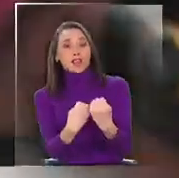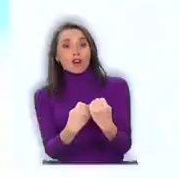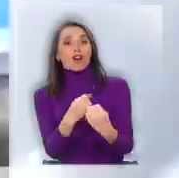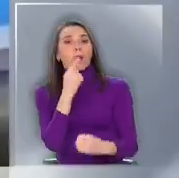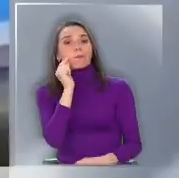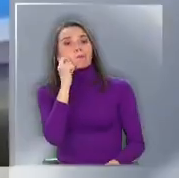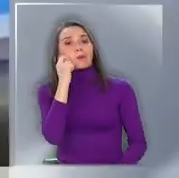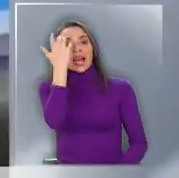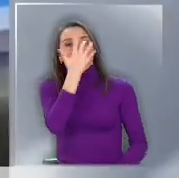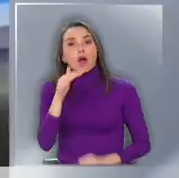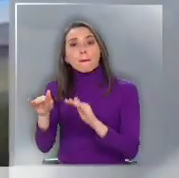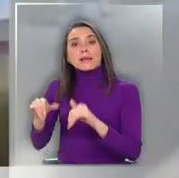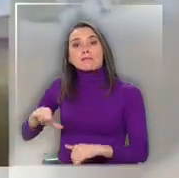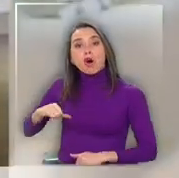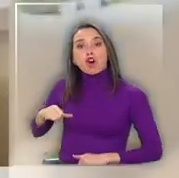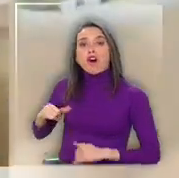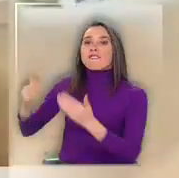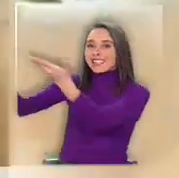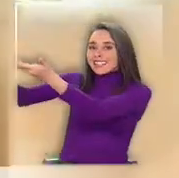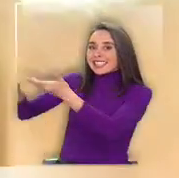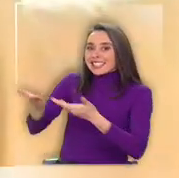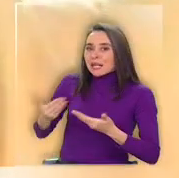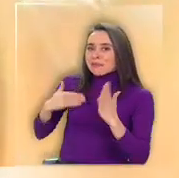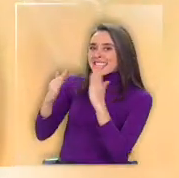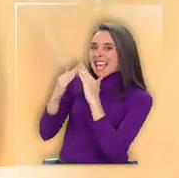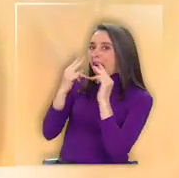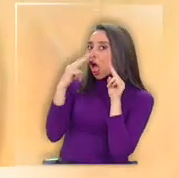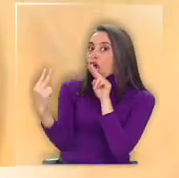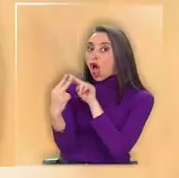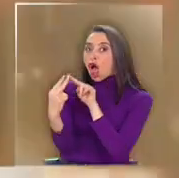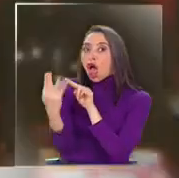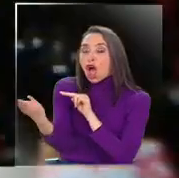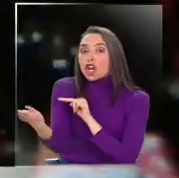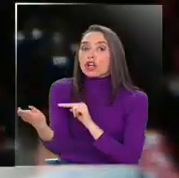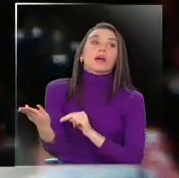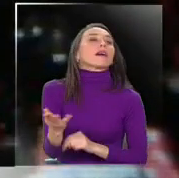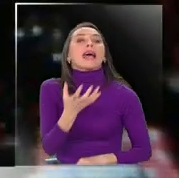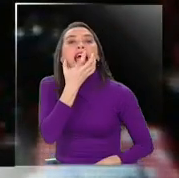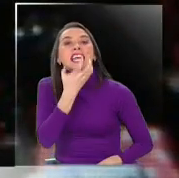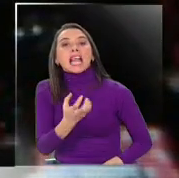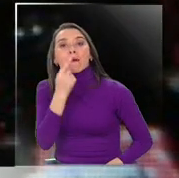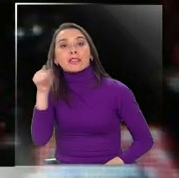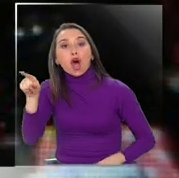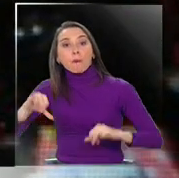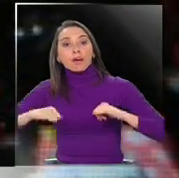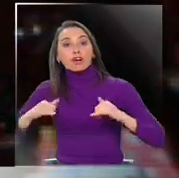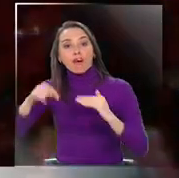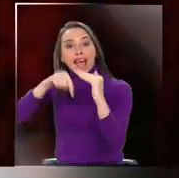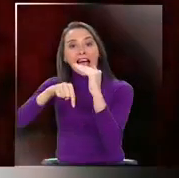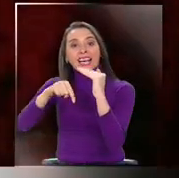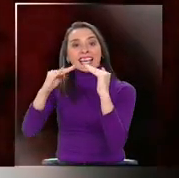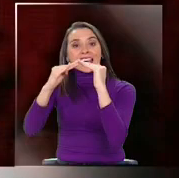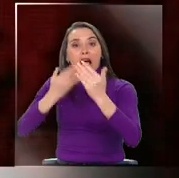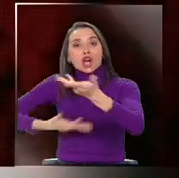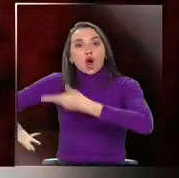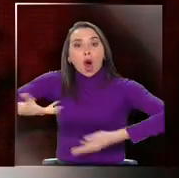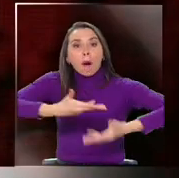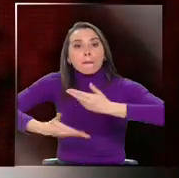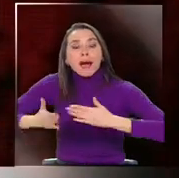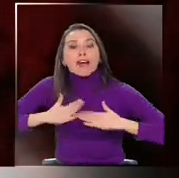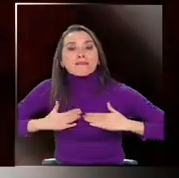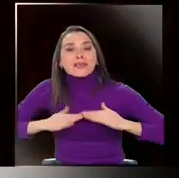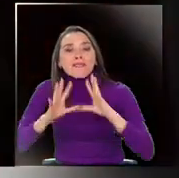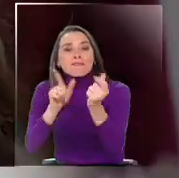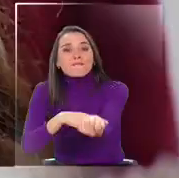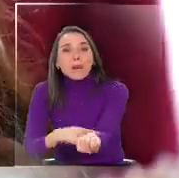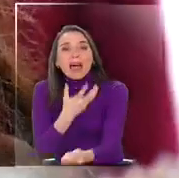era el mismo joven al que le abrieron las puertas de su casa. La Navidad la pasó acá, en esta casa, con esta familia.